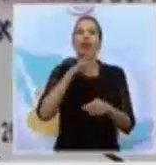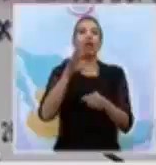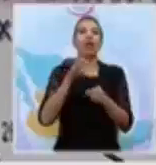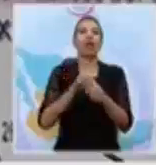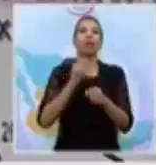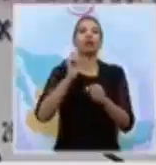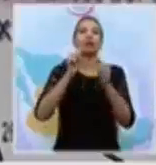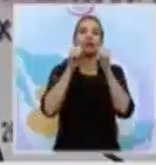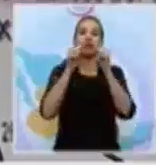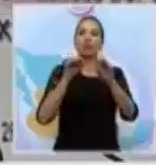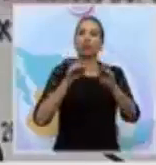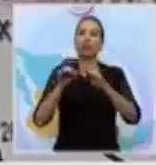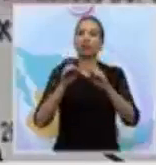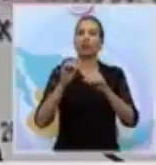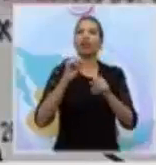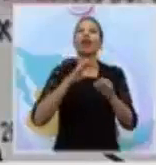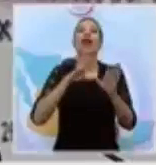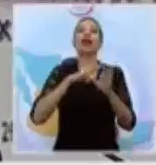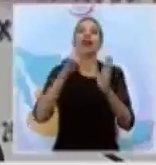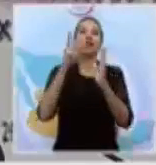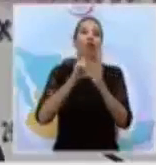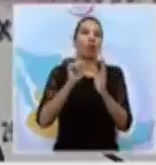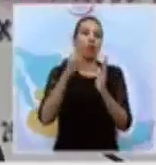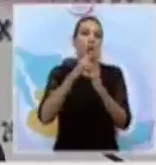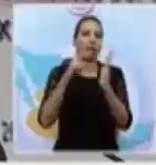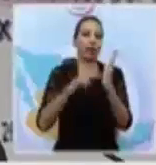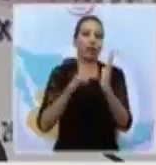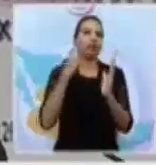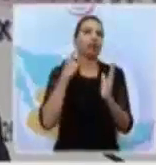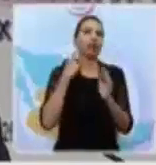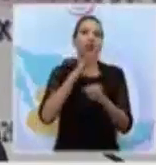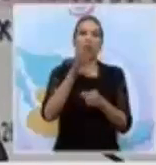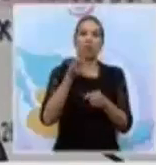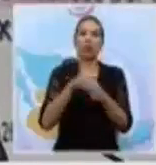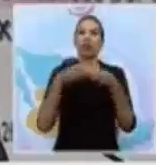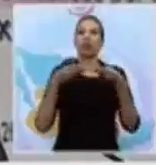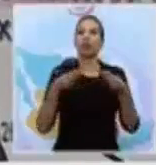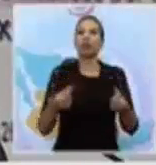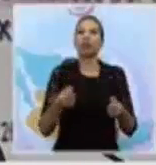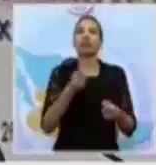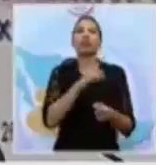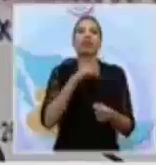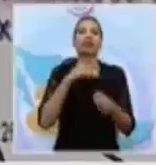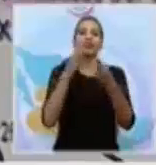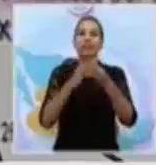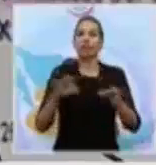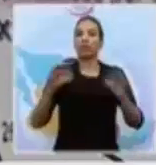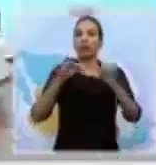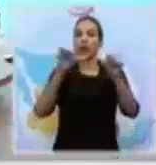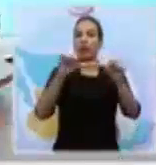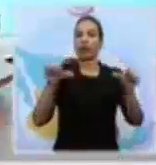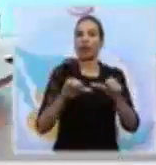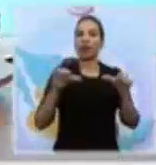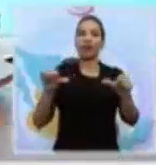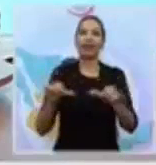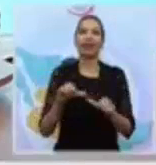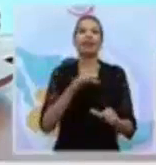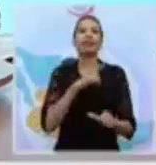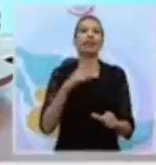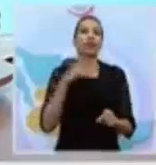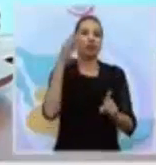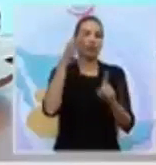el trabajo, la política y el consumo. Los cambios propuestos son radicales y requieren actuar